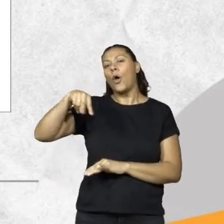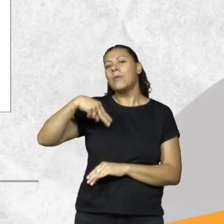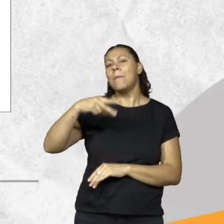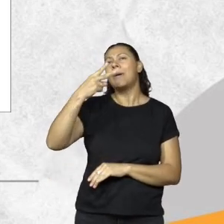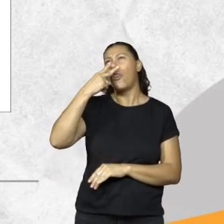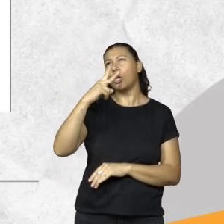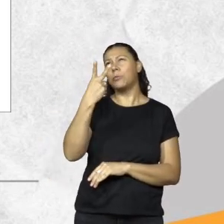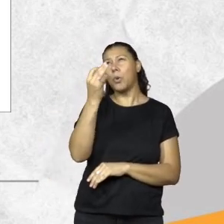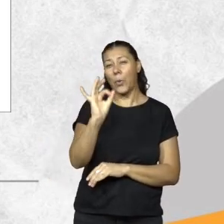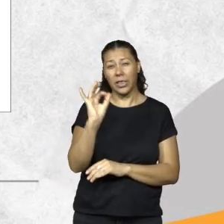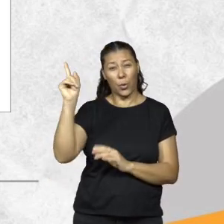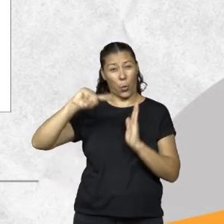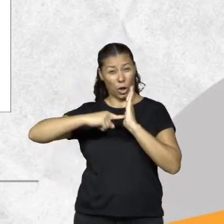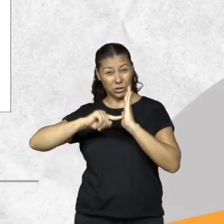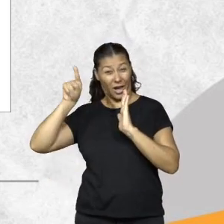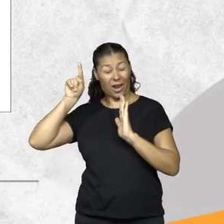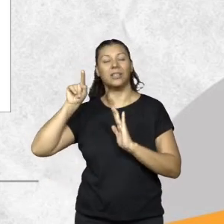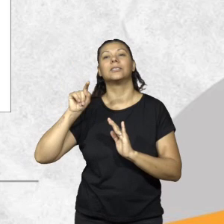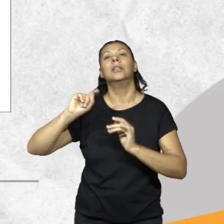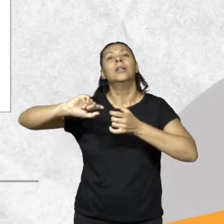2020 hubo una gran floración